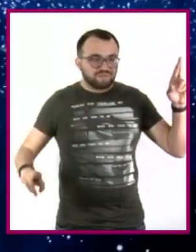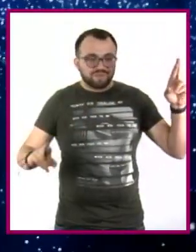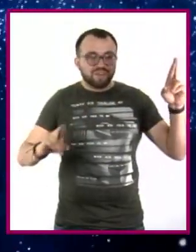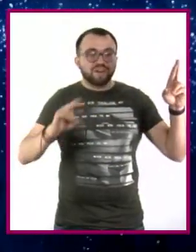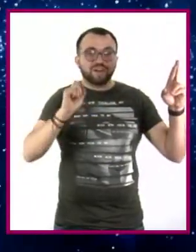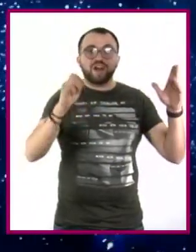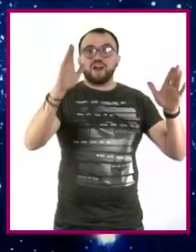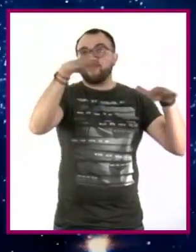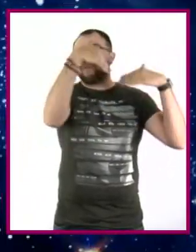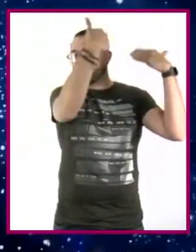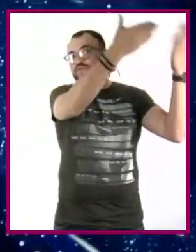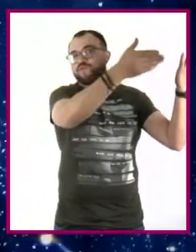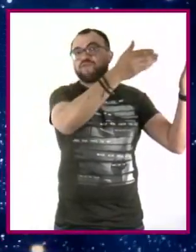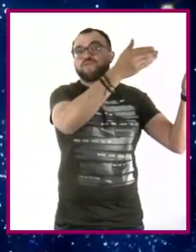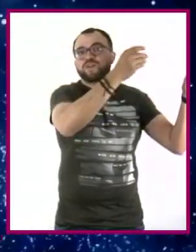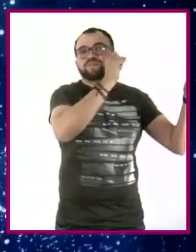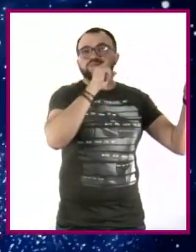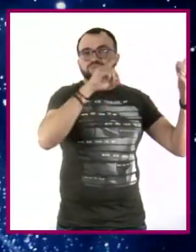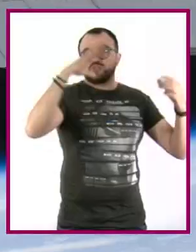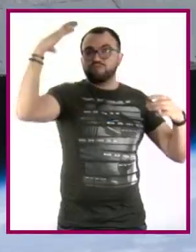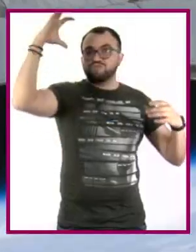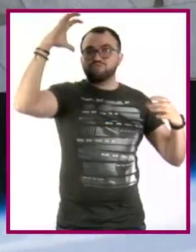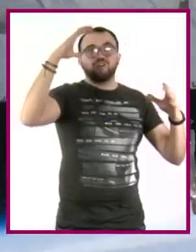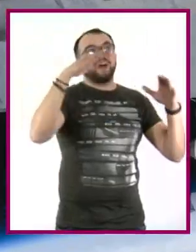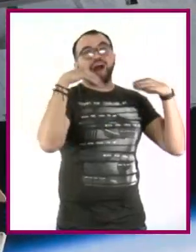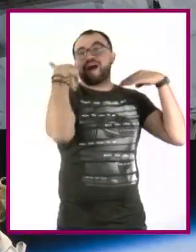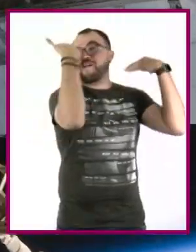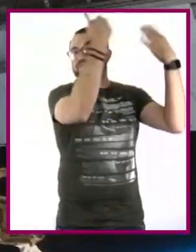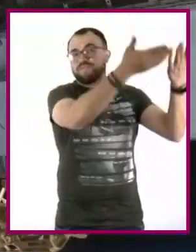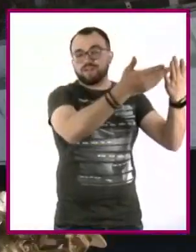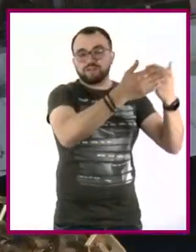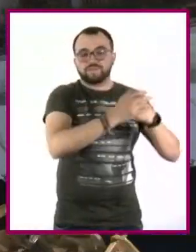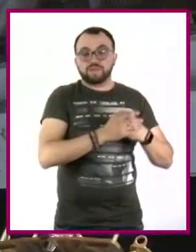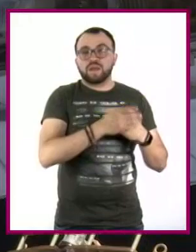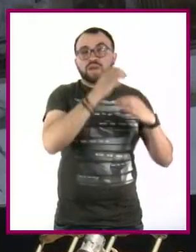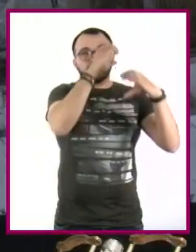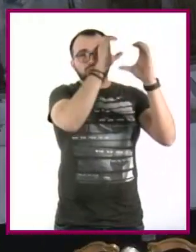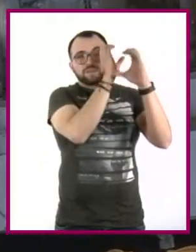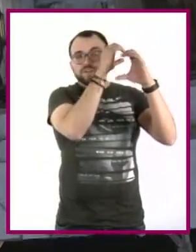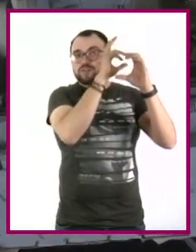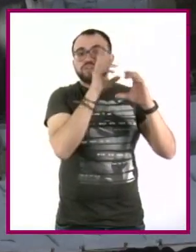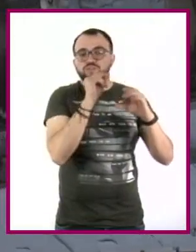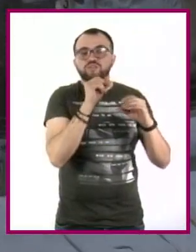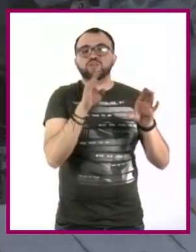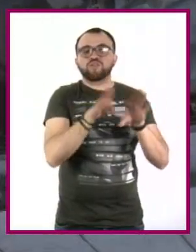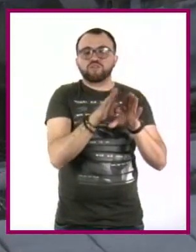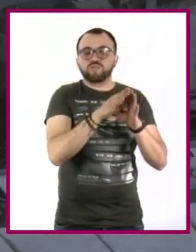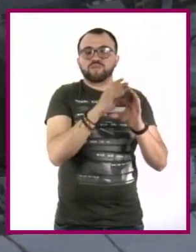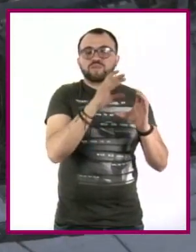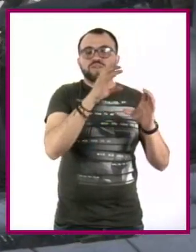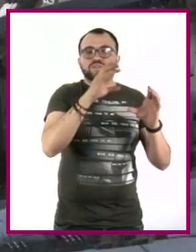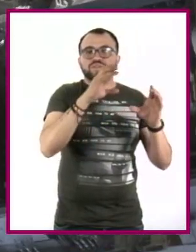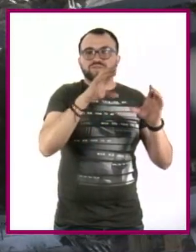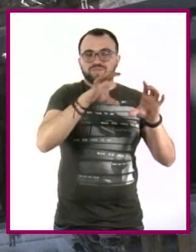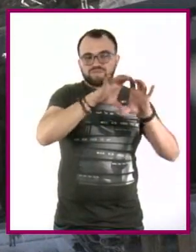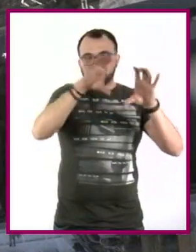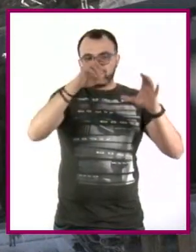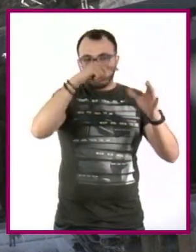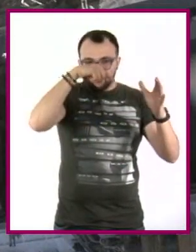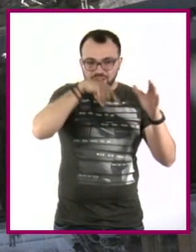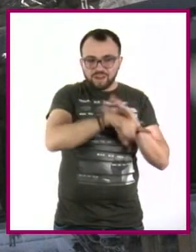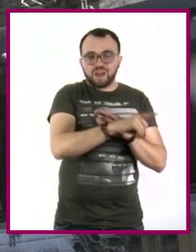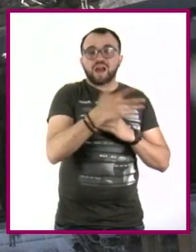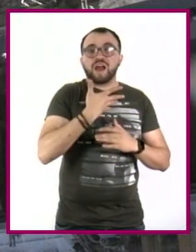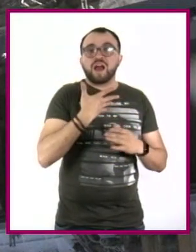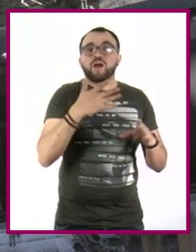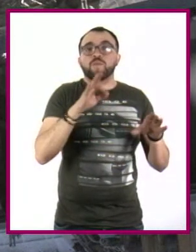de fuera del sistema solar. No se trata de un telescopio, sino de un aparato que puede clasificar los rayos